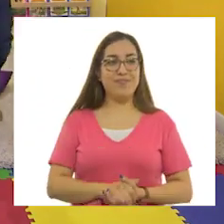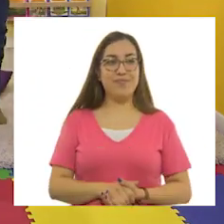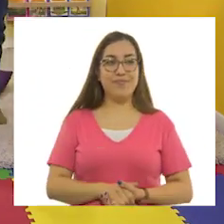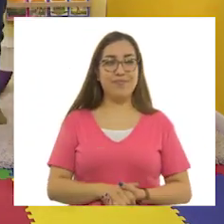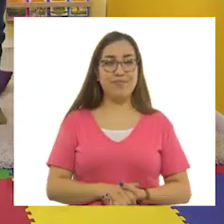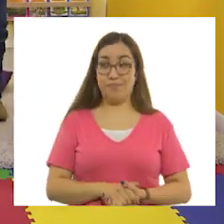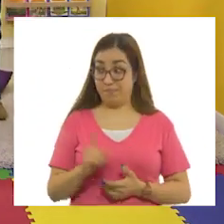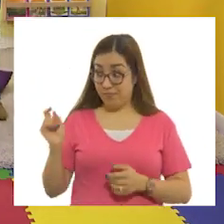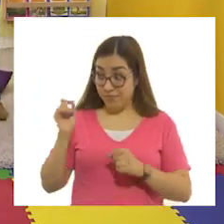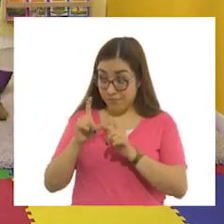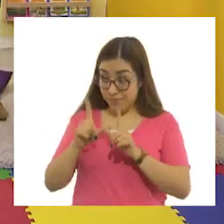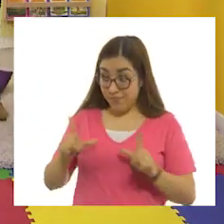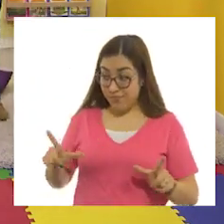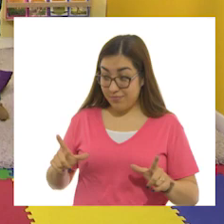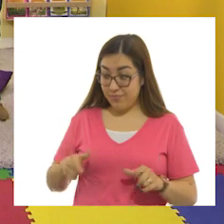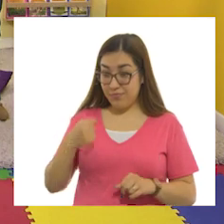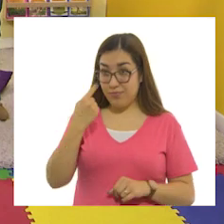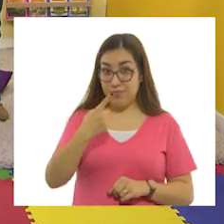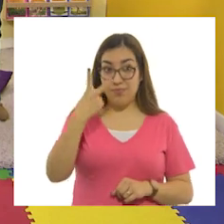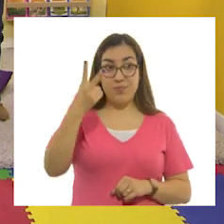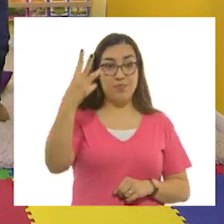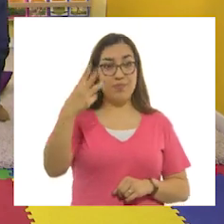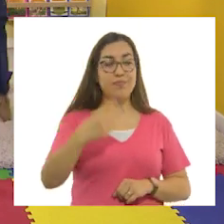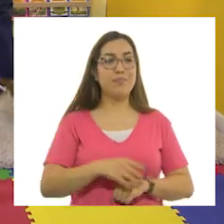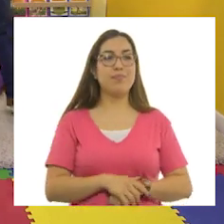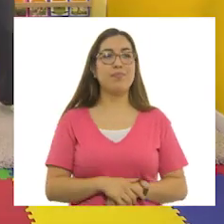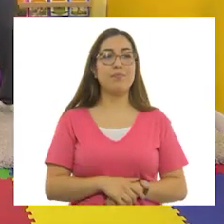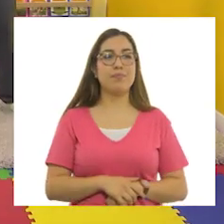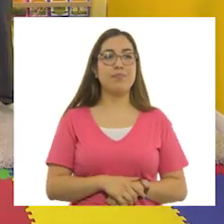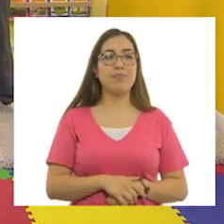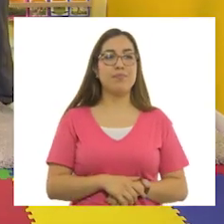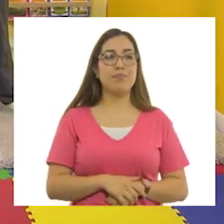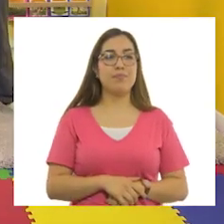esto sí una dos tres